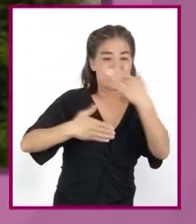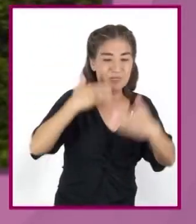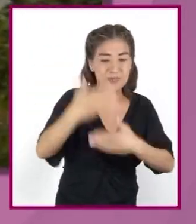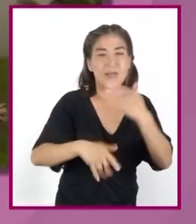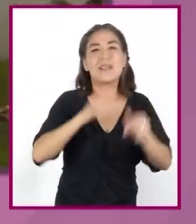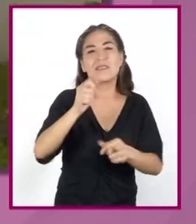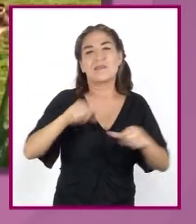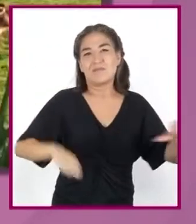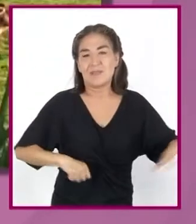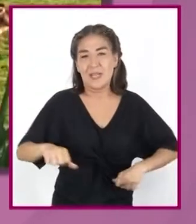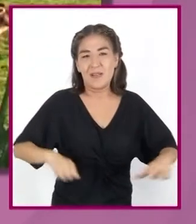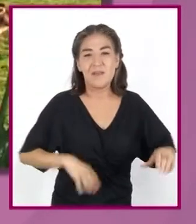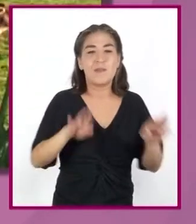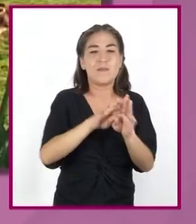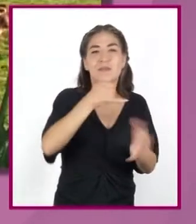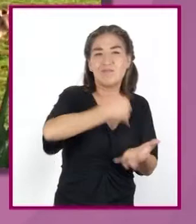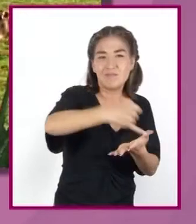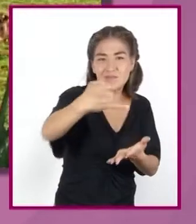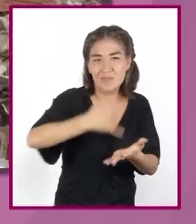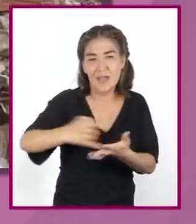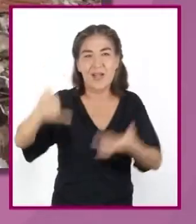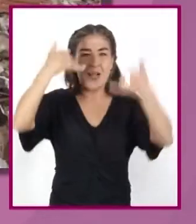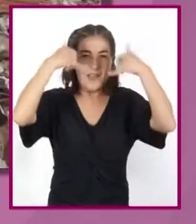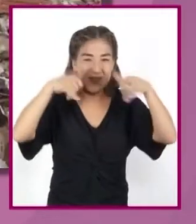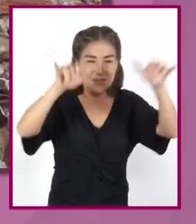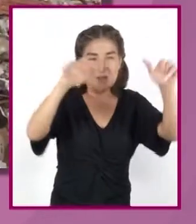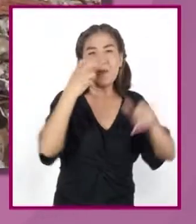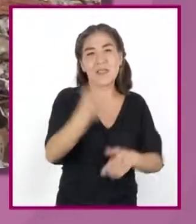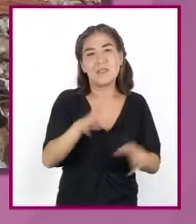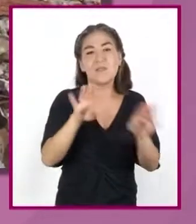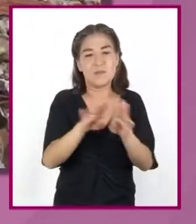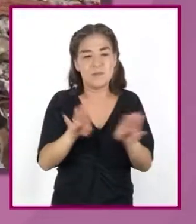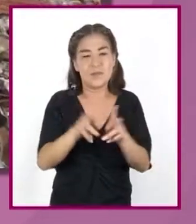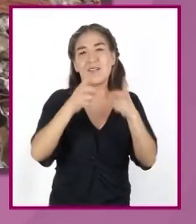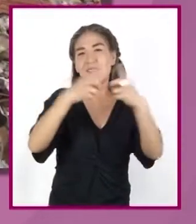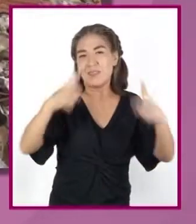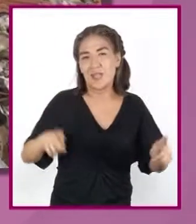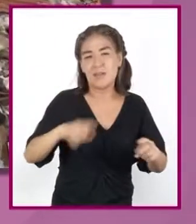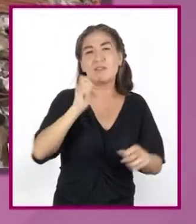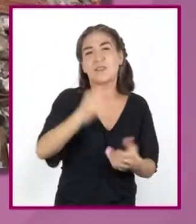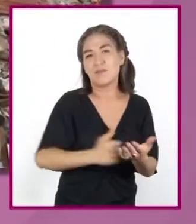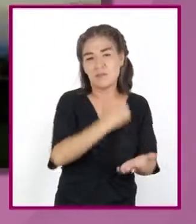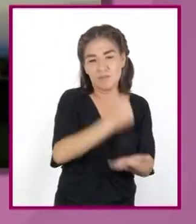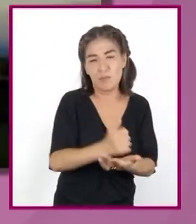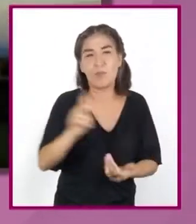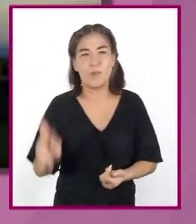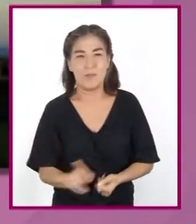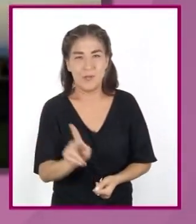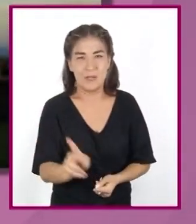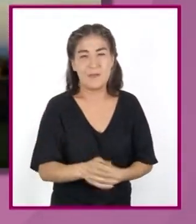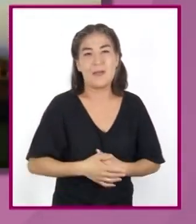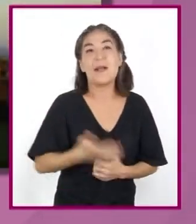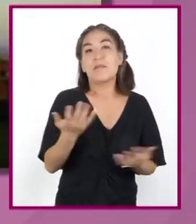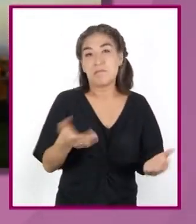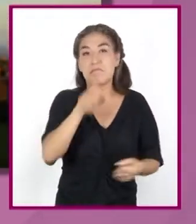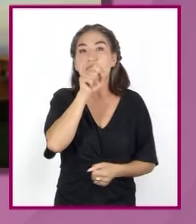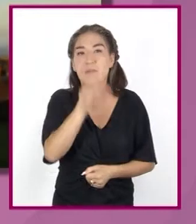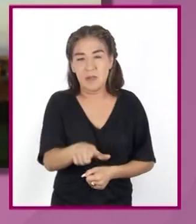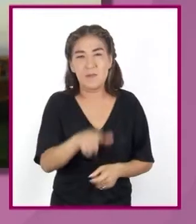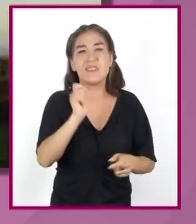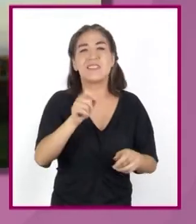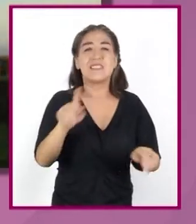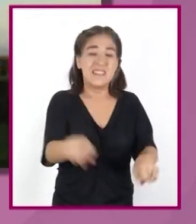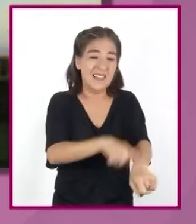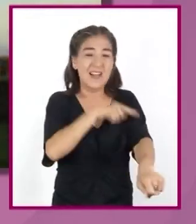las actividades agrícolas, ganaderas y por el desarrollo rural y urbano. No obstante, a pesar de la